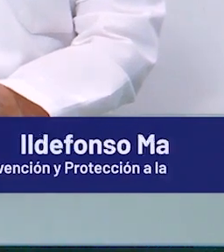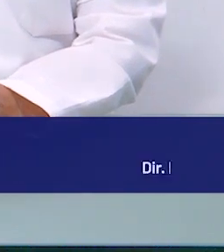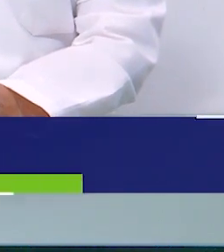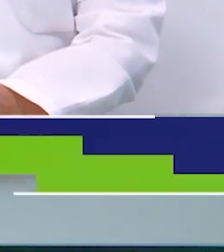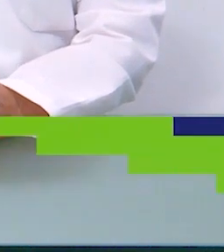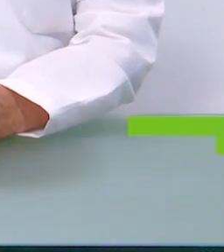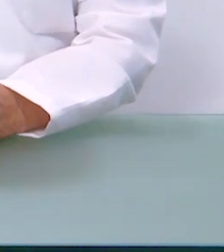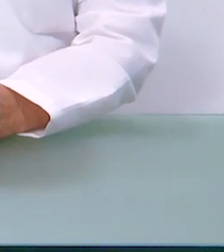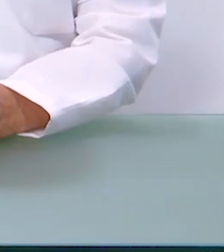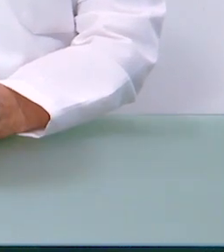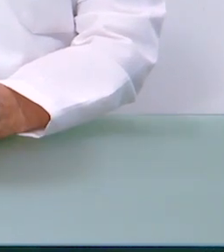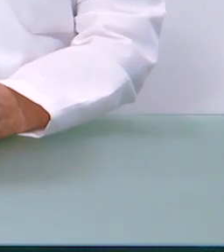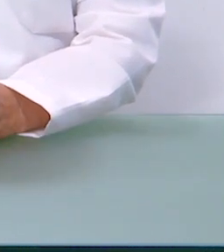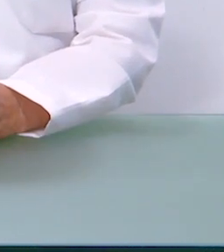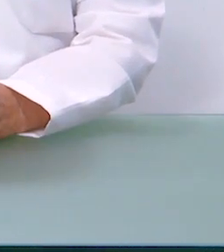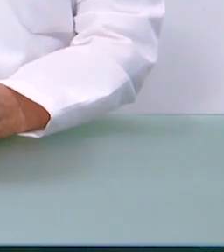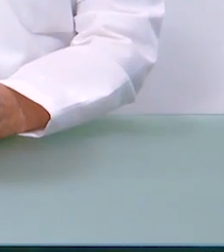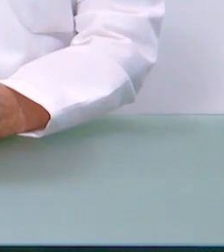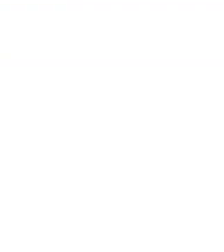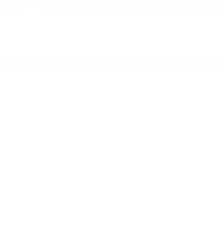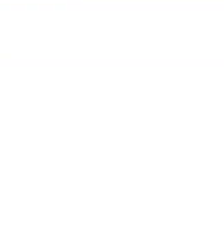este mismo medio. Muchas gracias.